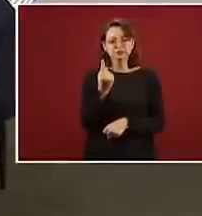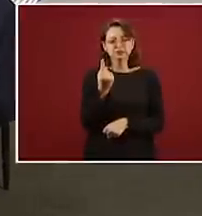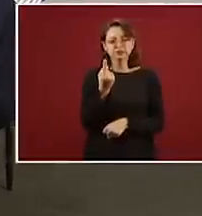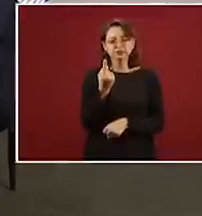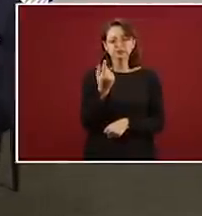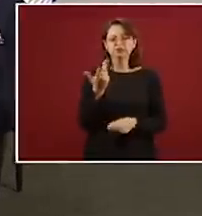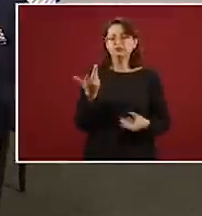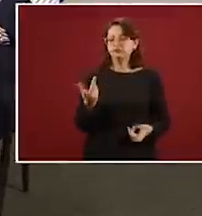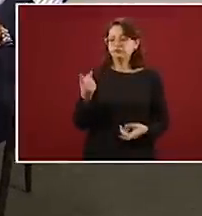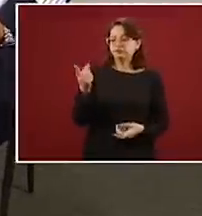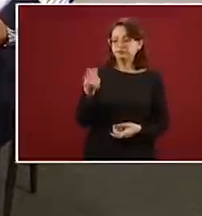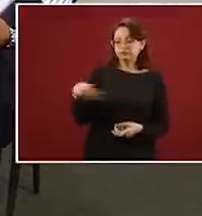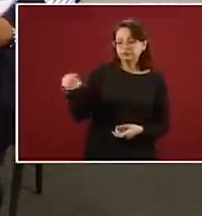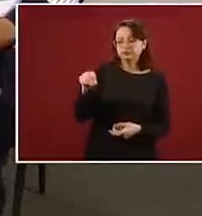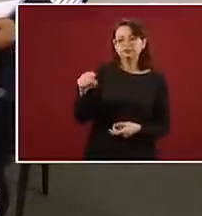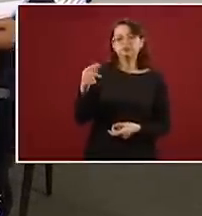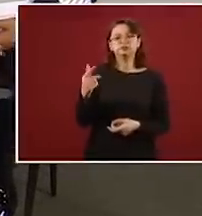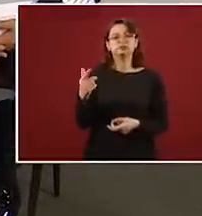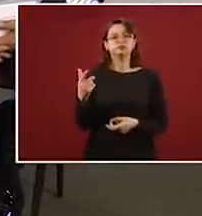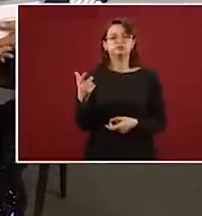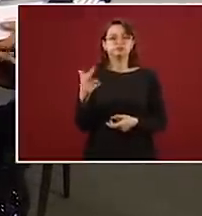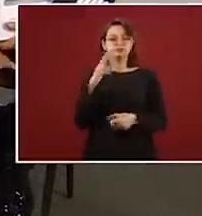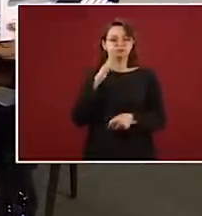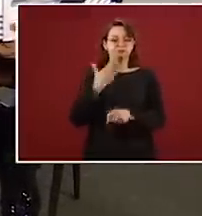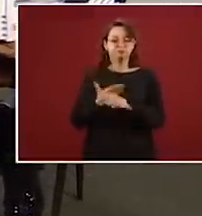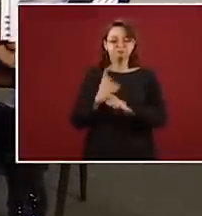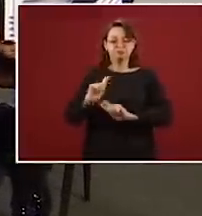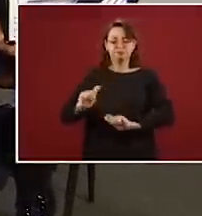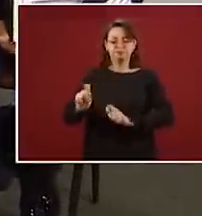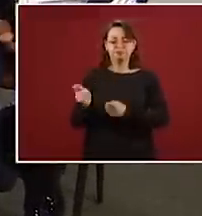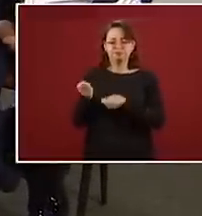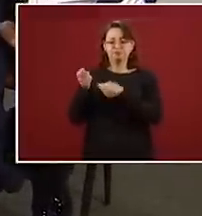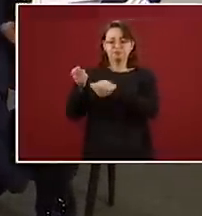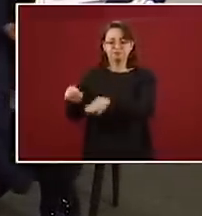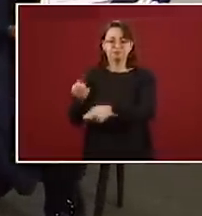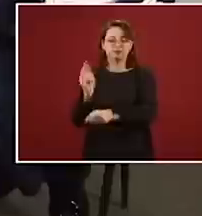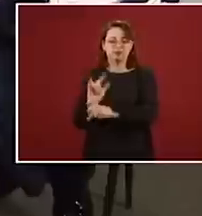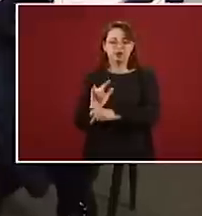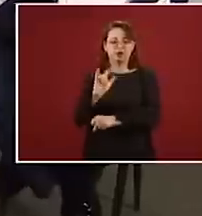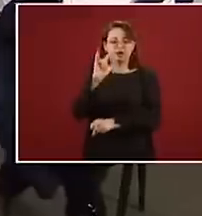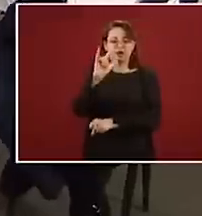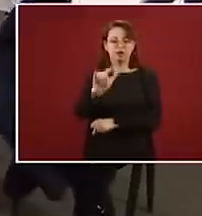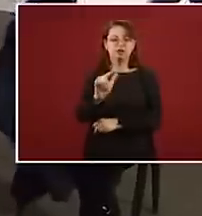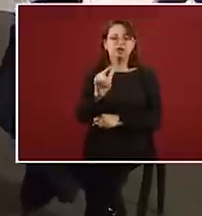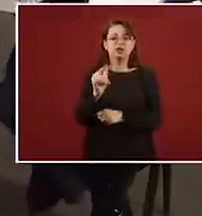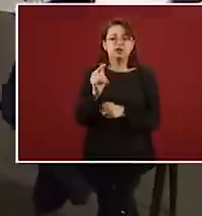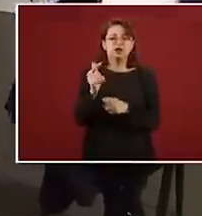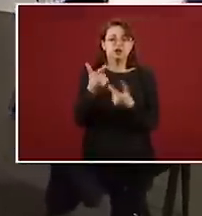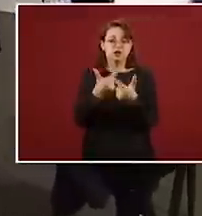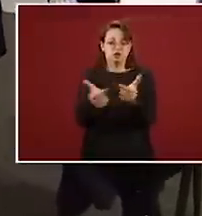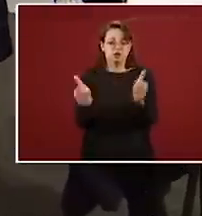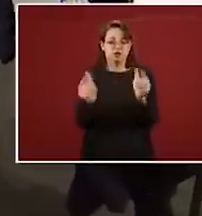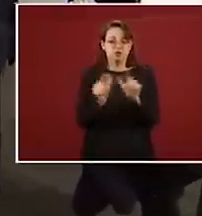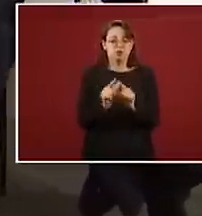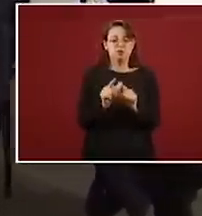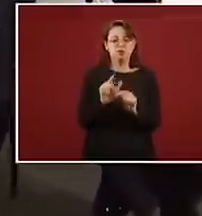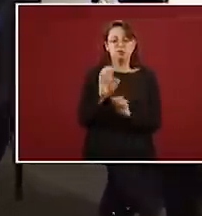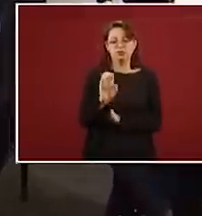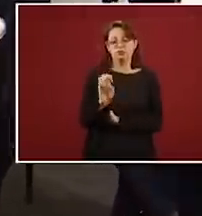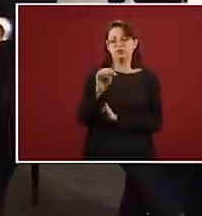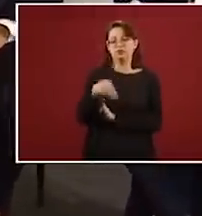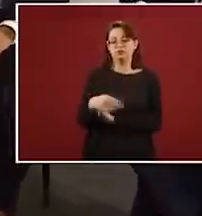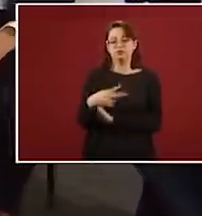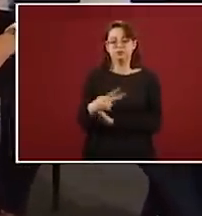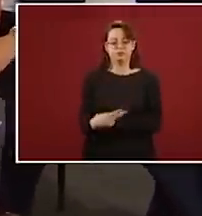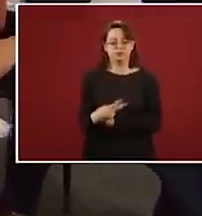se hicieron cargo de la flotilla que manejaba el Estado Mayor Presidencial,